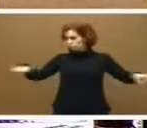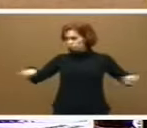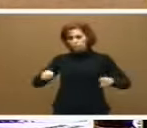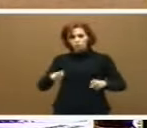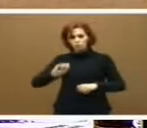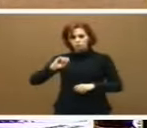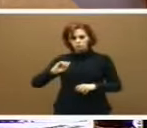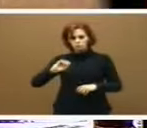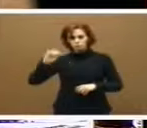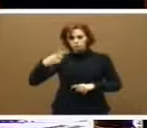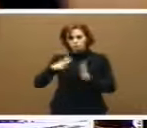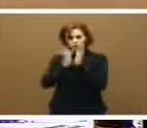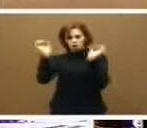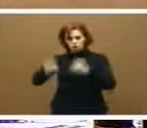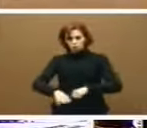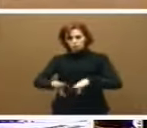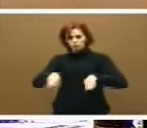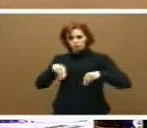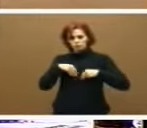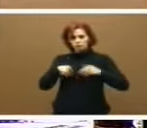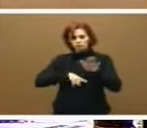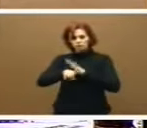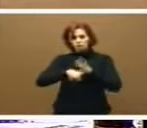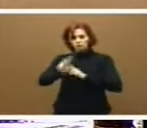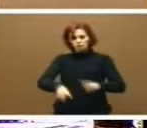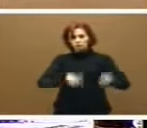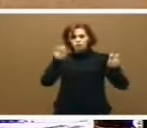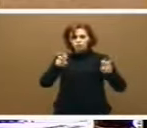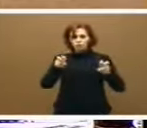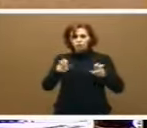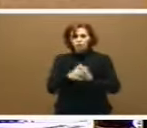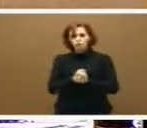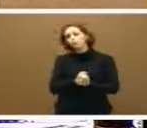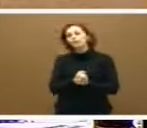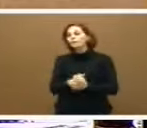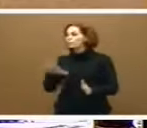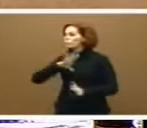Primero, adopción de acuerdo respecto de su tramitación por el procedimiento de lectura única. Puebo silencio, señorías.